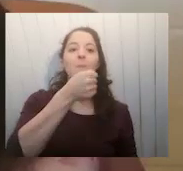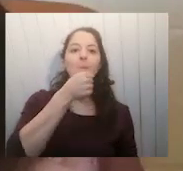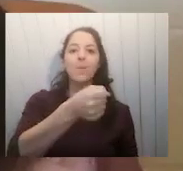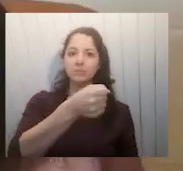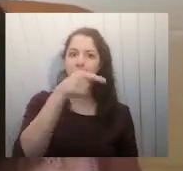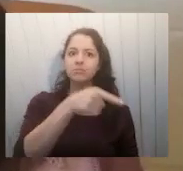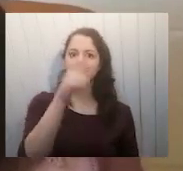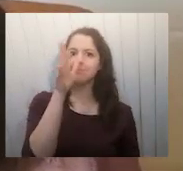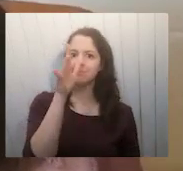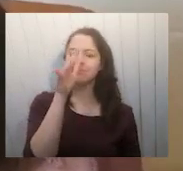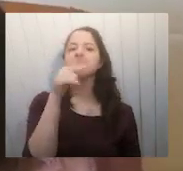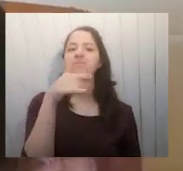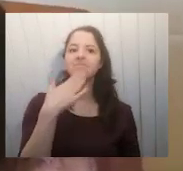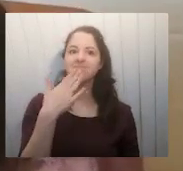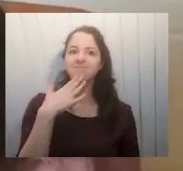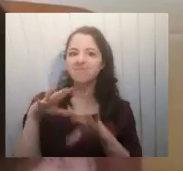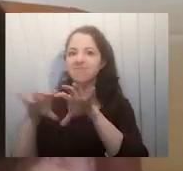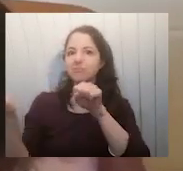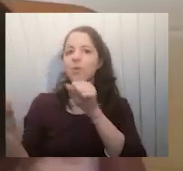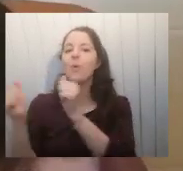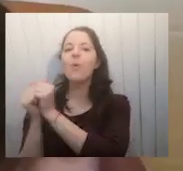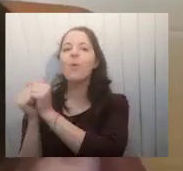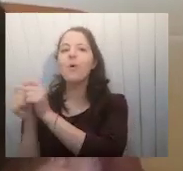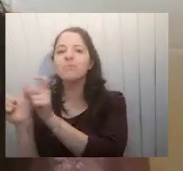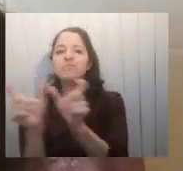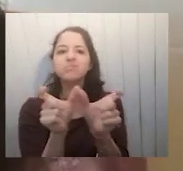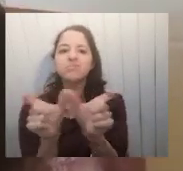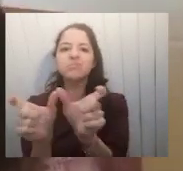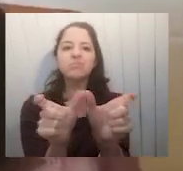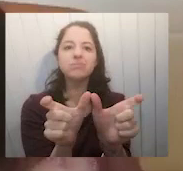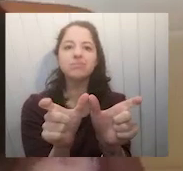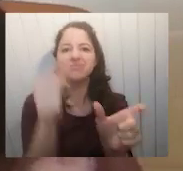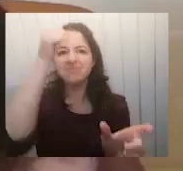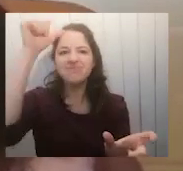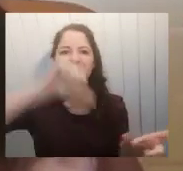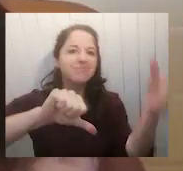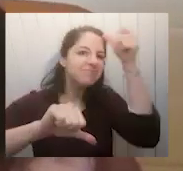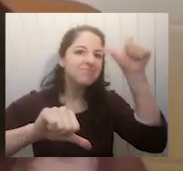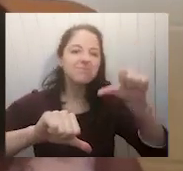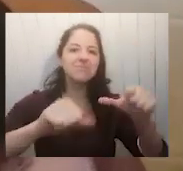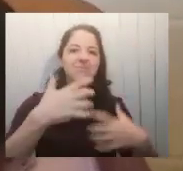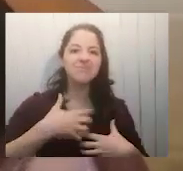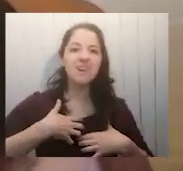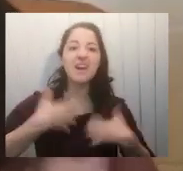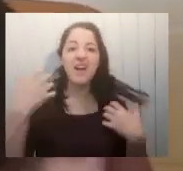burla y también confabula con la represión, criminalizando nuestra rabia, nuestra